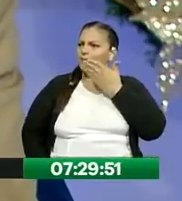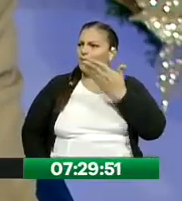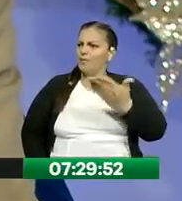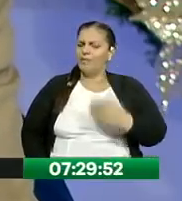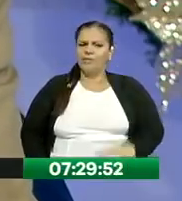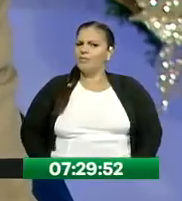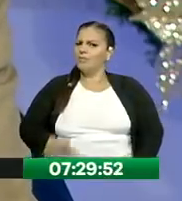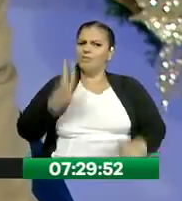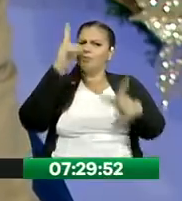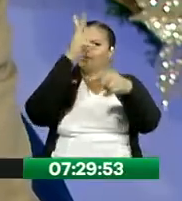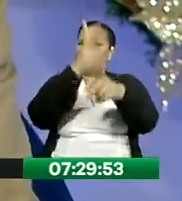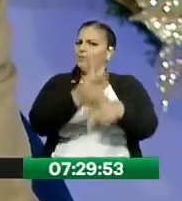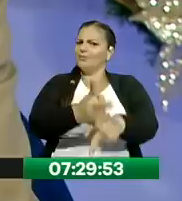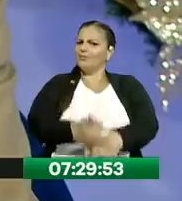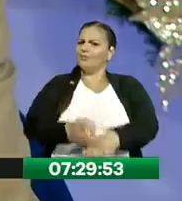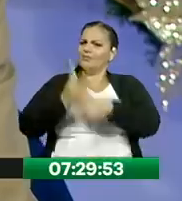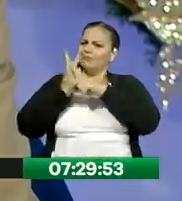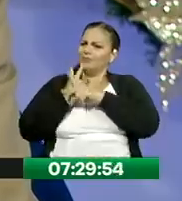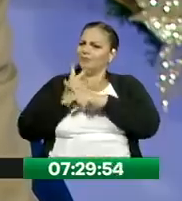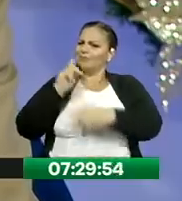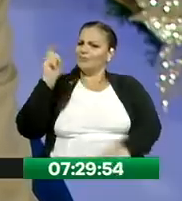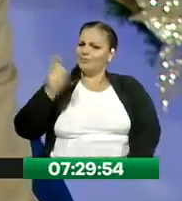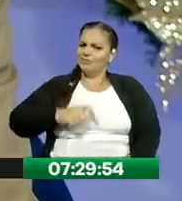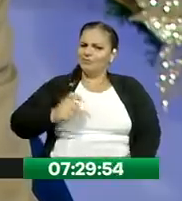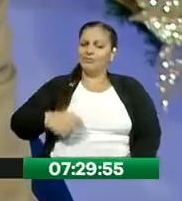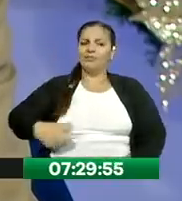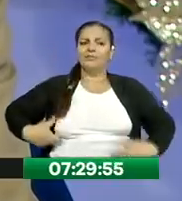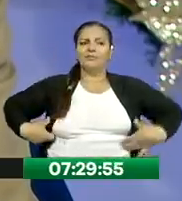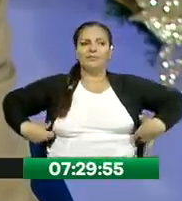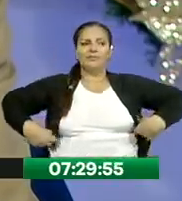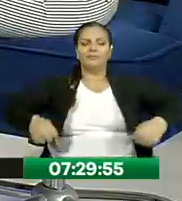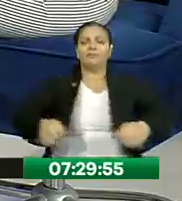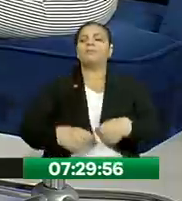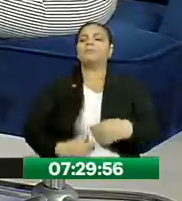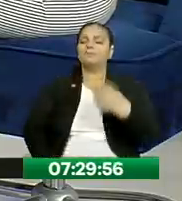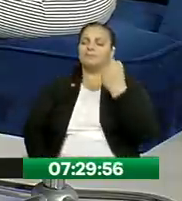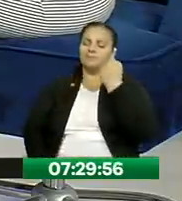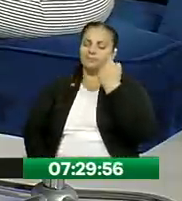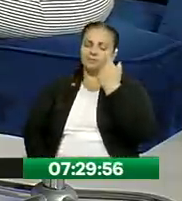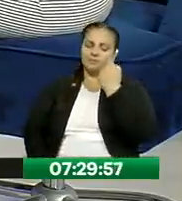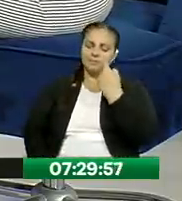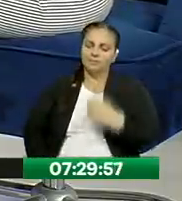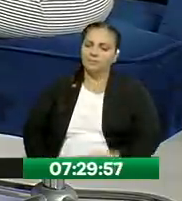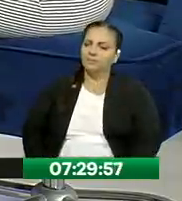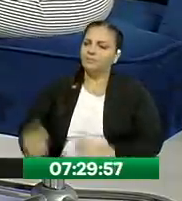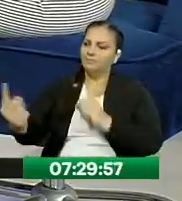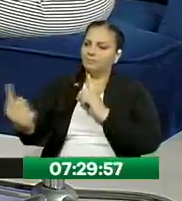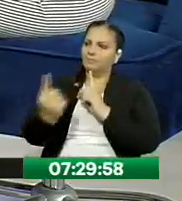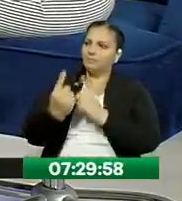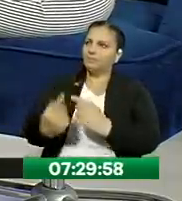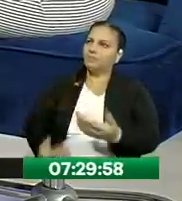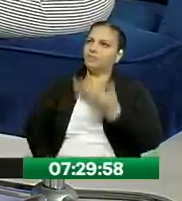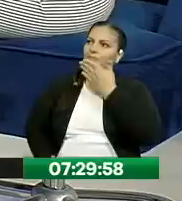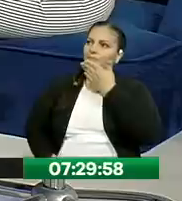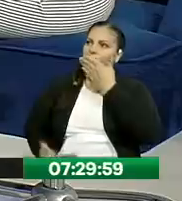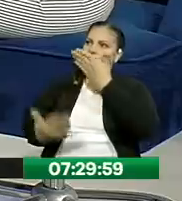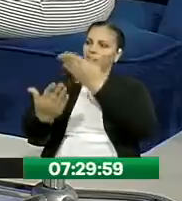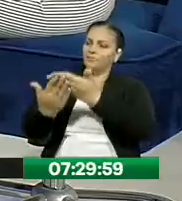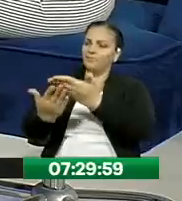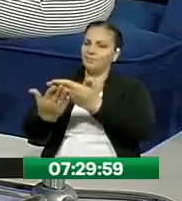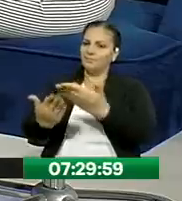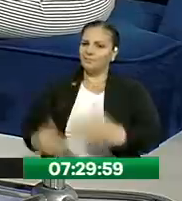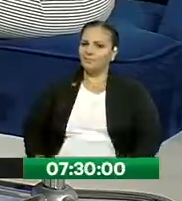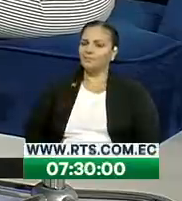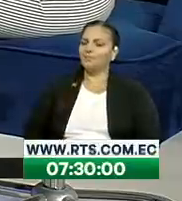dar por terminado el asilo generoso que se le ha otorgado. Con ello basta y sobra. Mi querido doctor, le agradezco muchísimo su presencia y el que nos